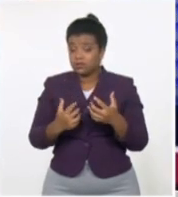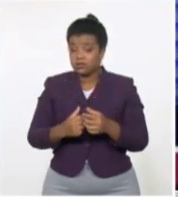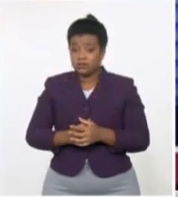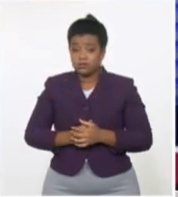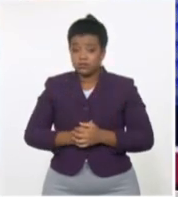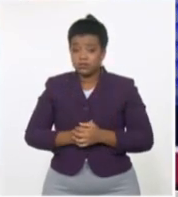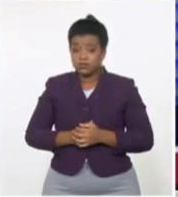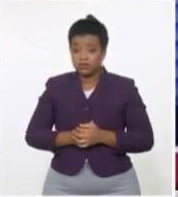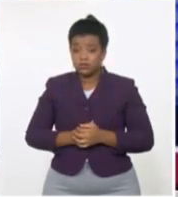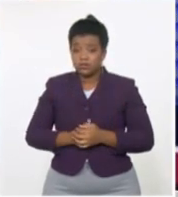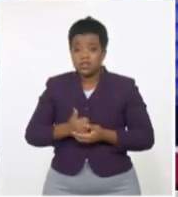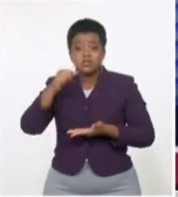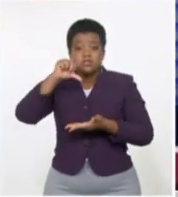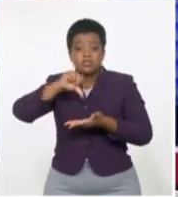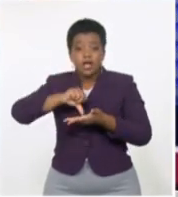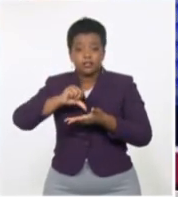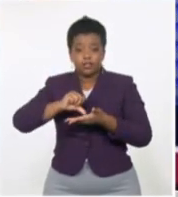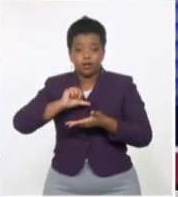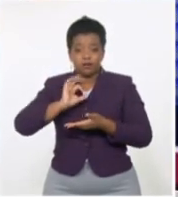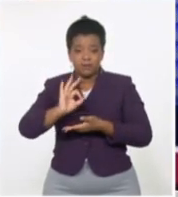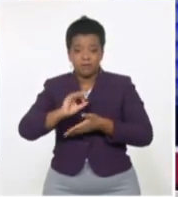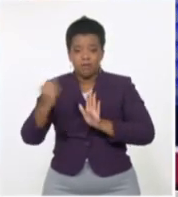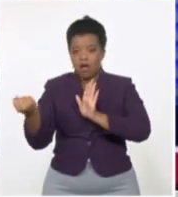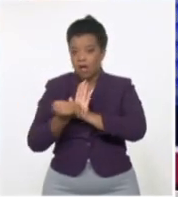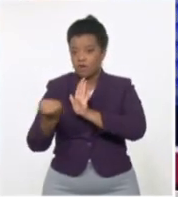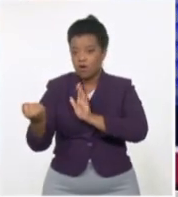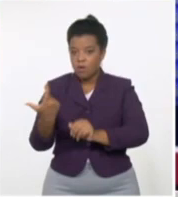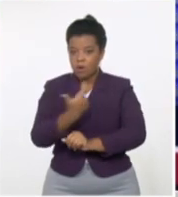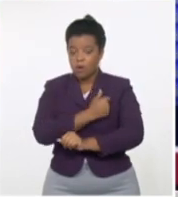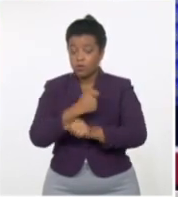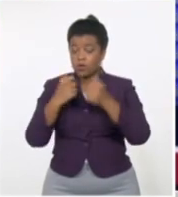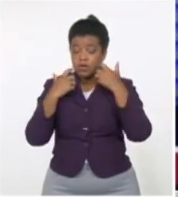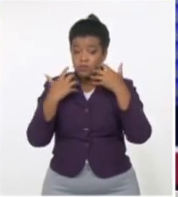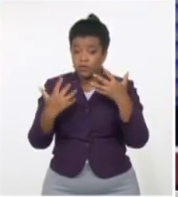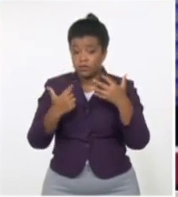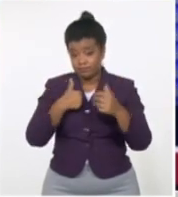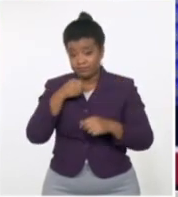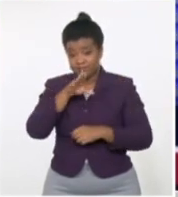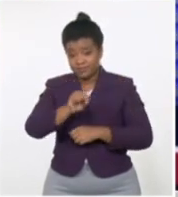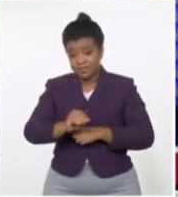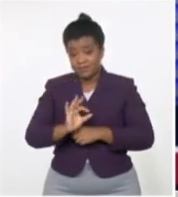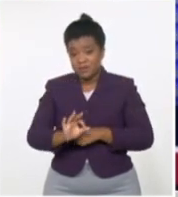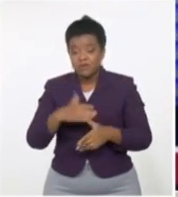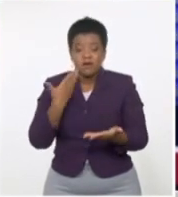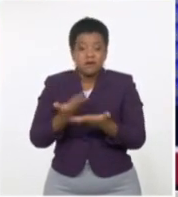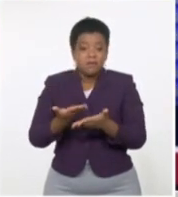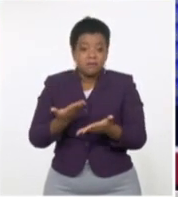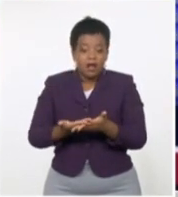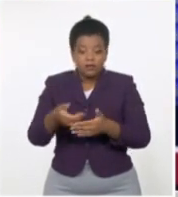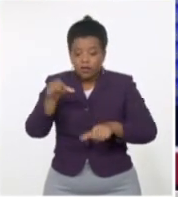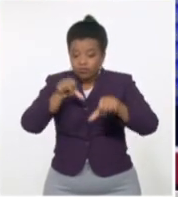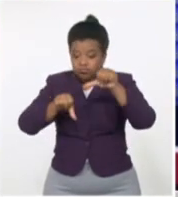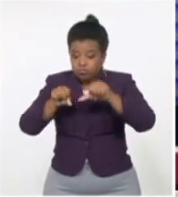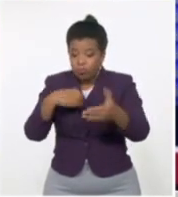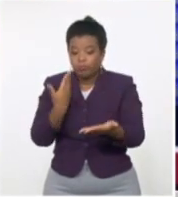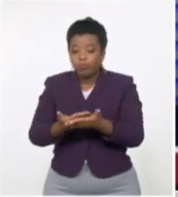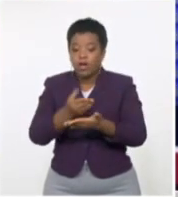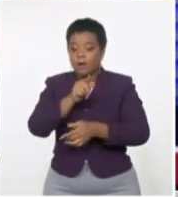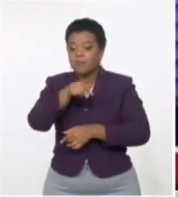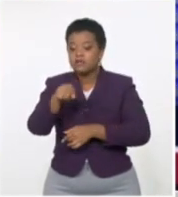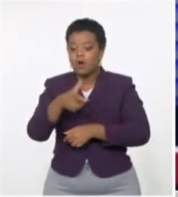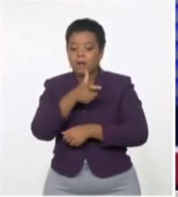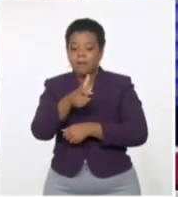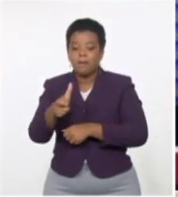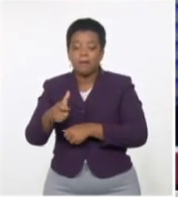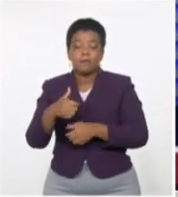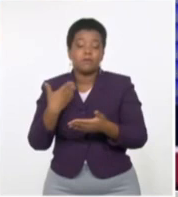de nuestro centro regulador, que es el SEGMEC. Te dije que es un estudio, por tanto es un cuasi experimento, pero es un estudio en humanos, y por tanto